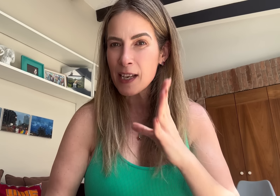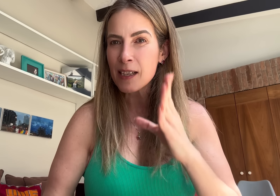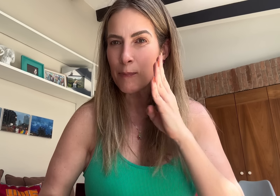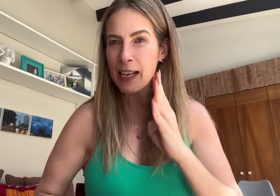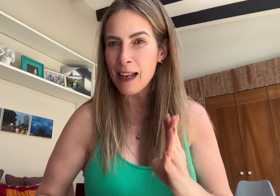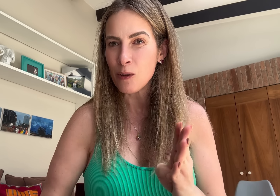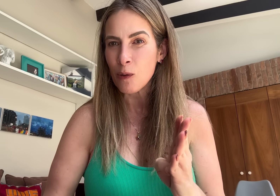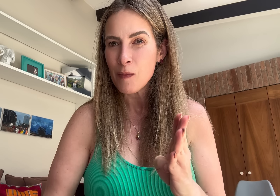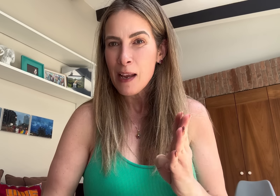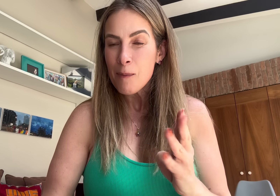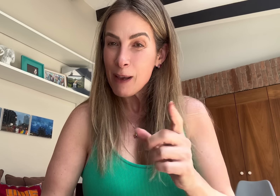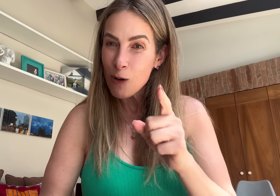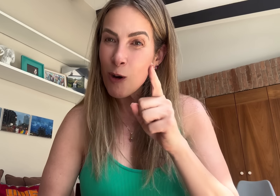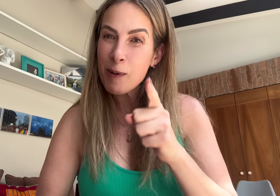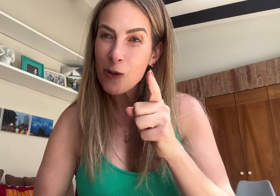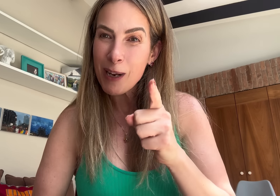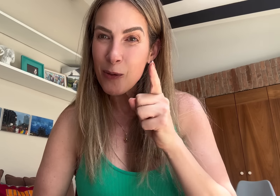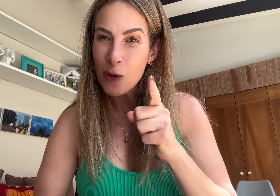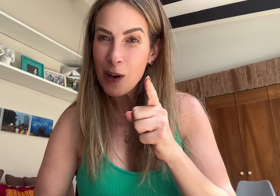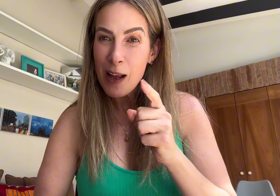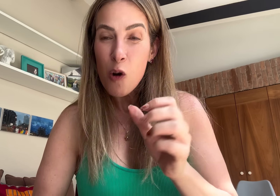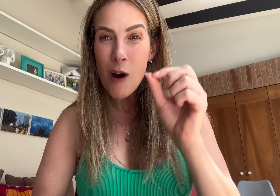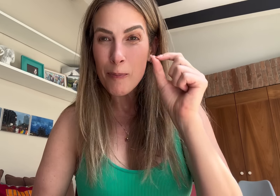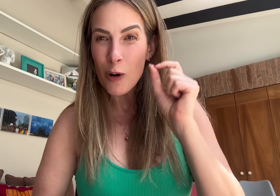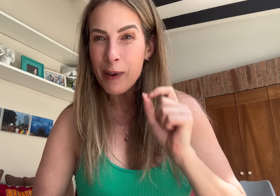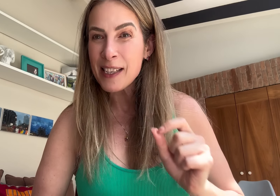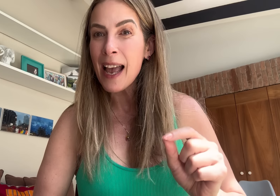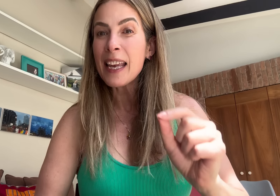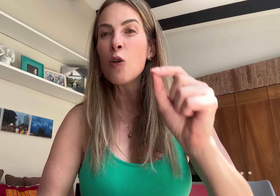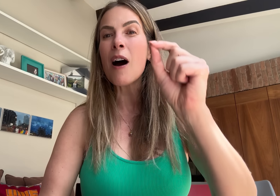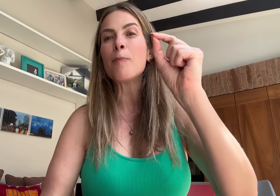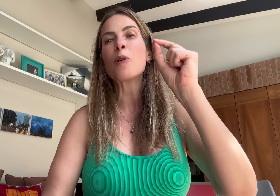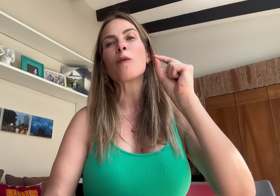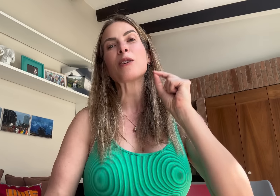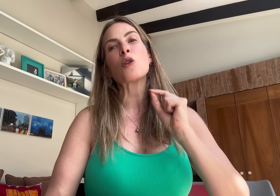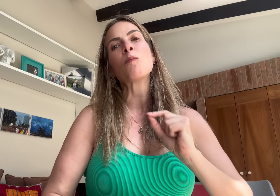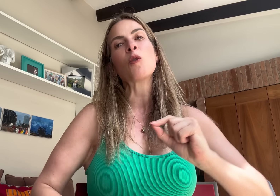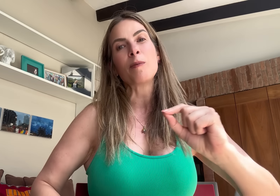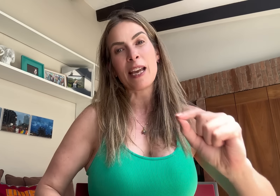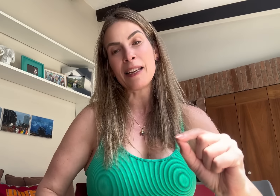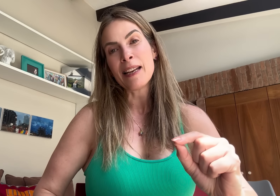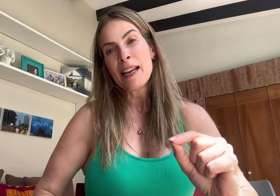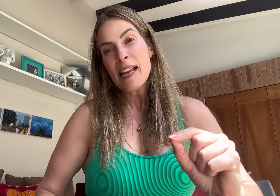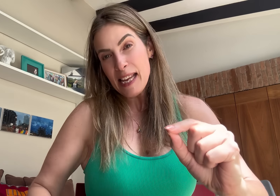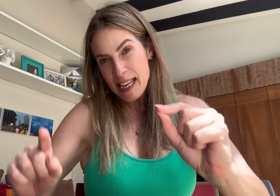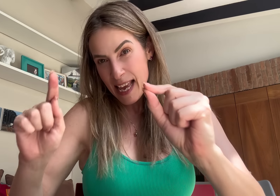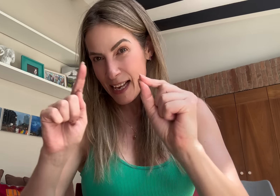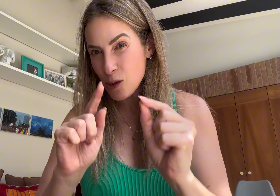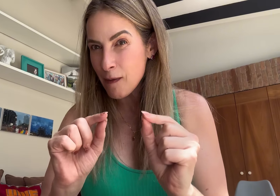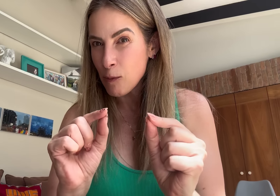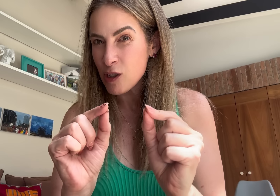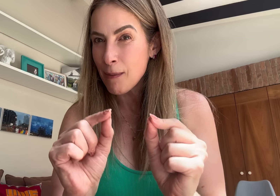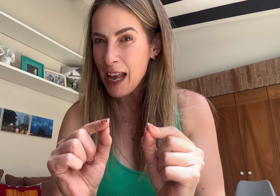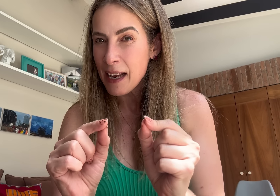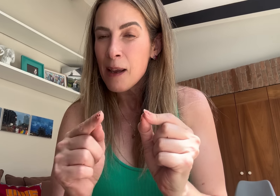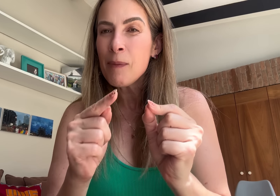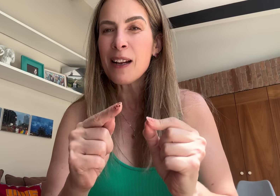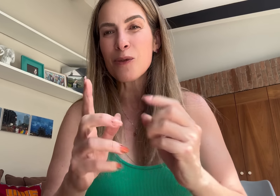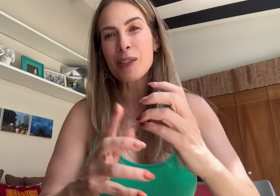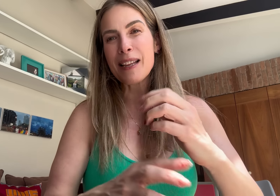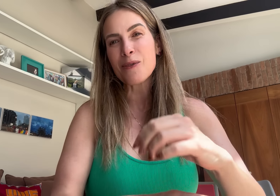me estoy explicando, pero López Obrador lo aprovecha y lo aprovechó muy bien, y de eso vamos a